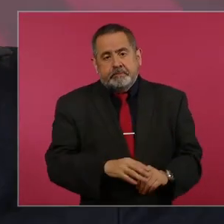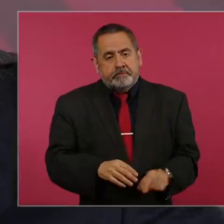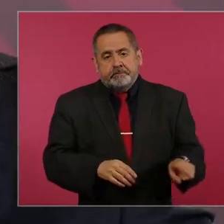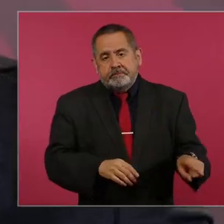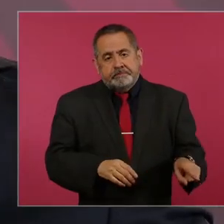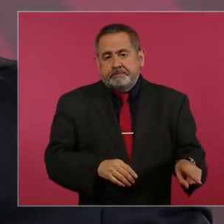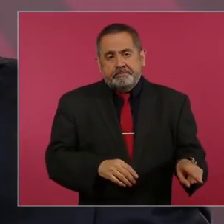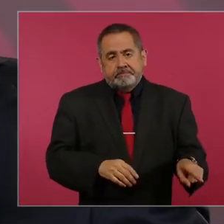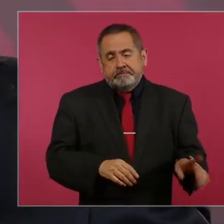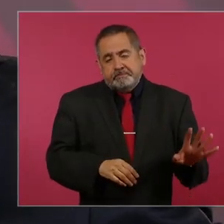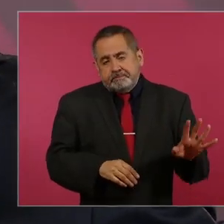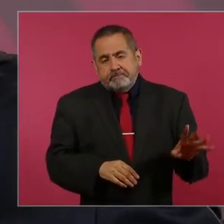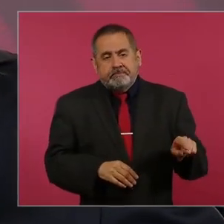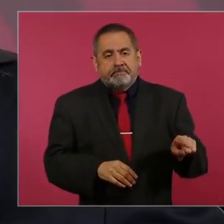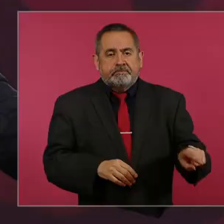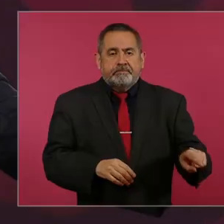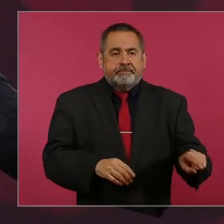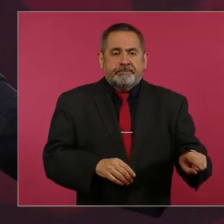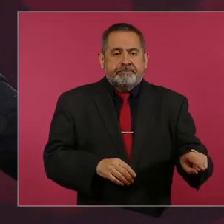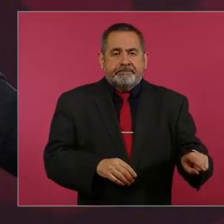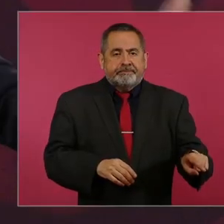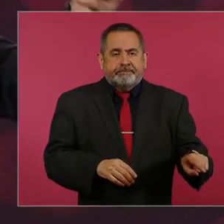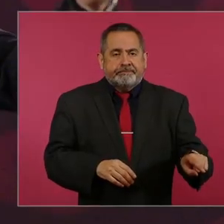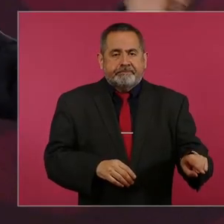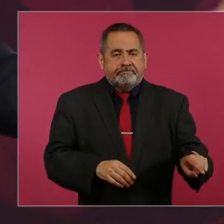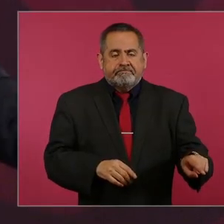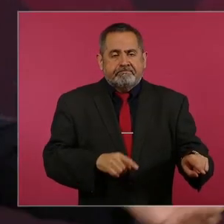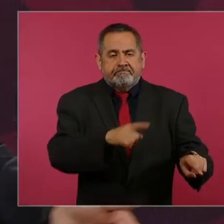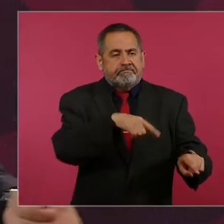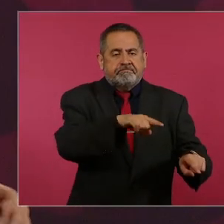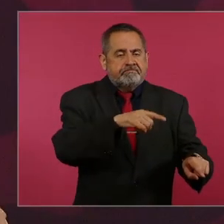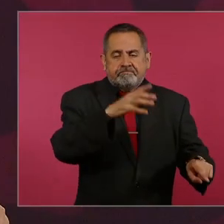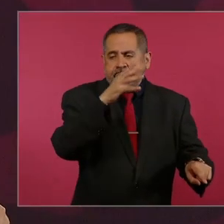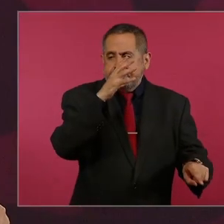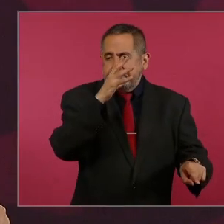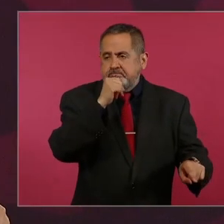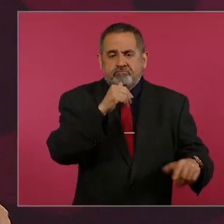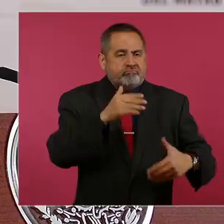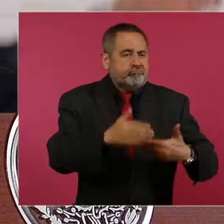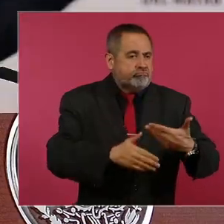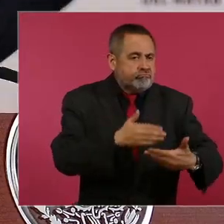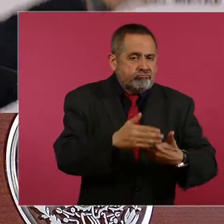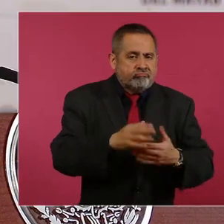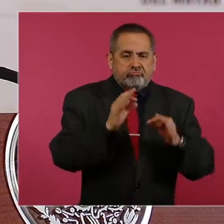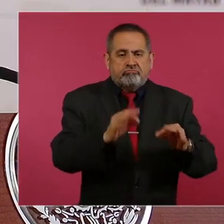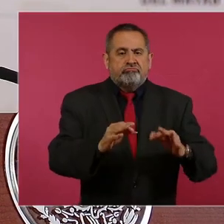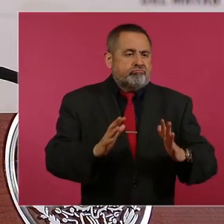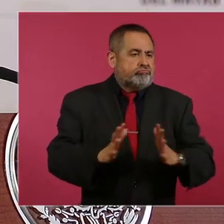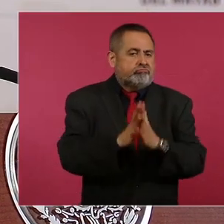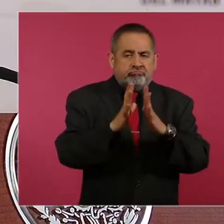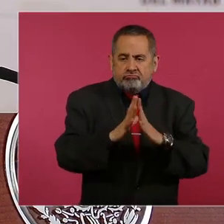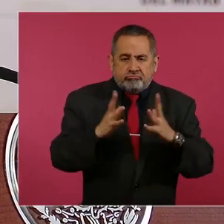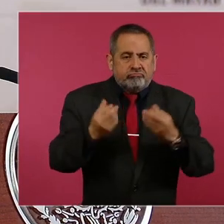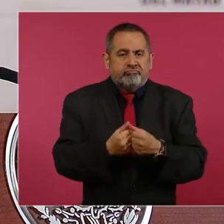puede llevar a cabo, no puede participar